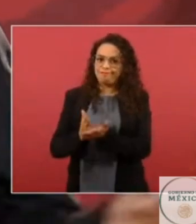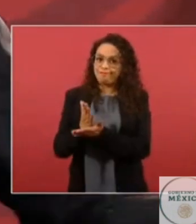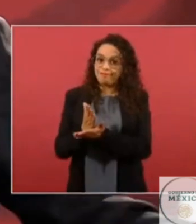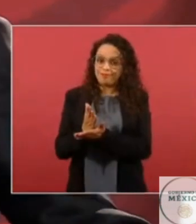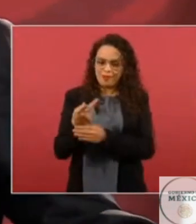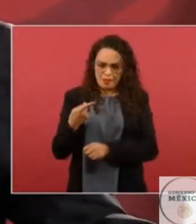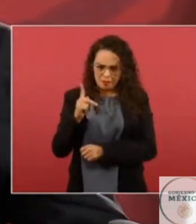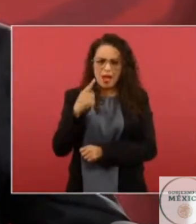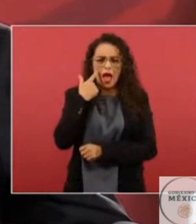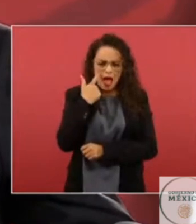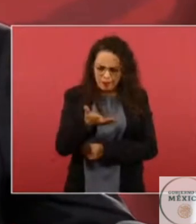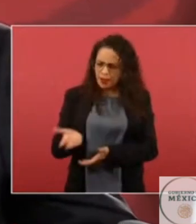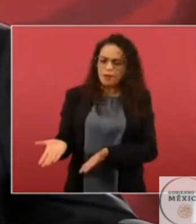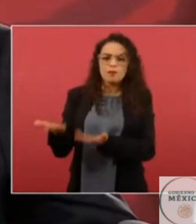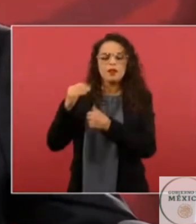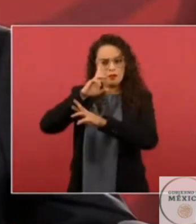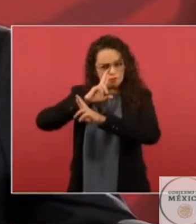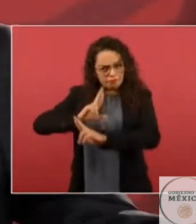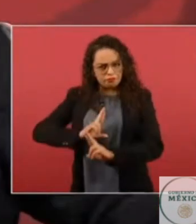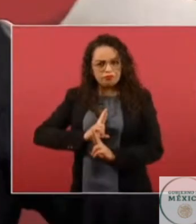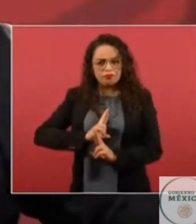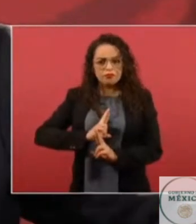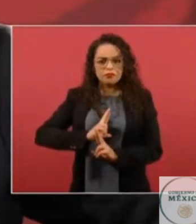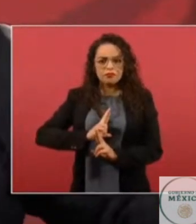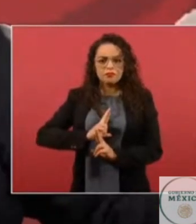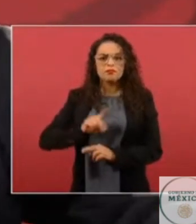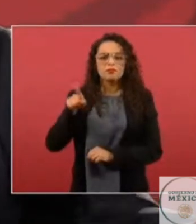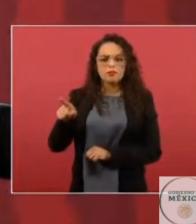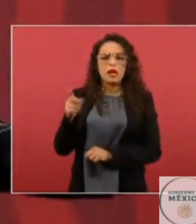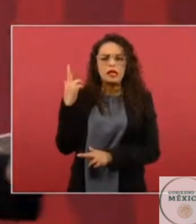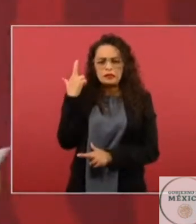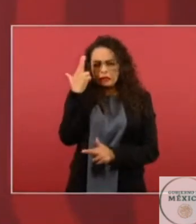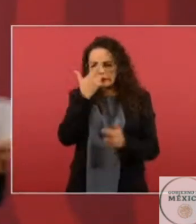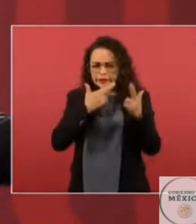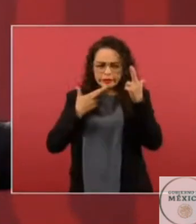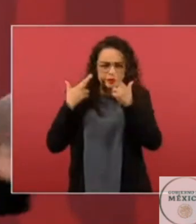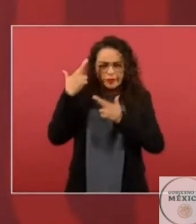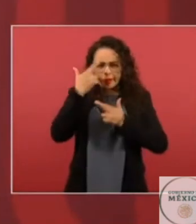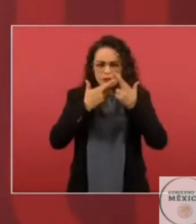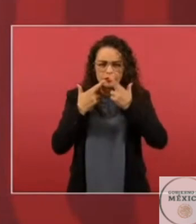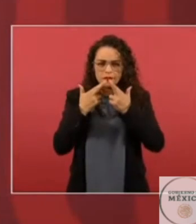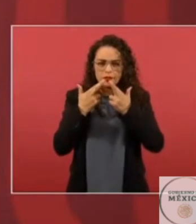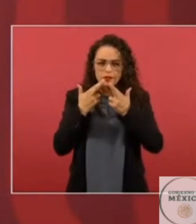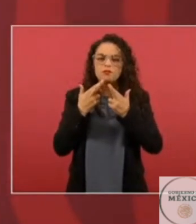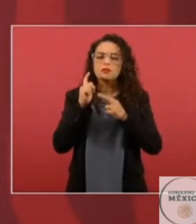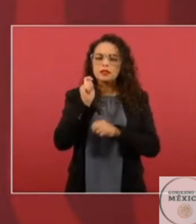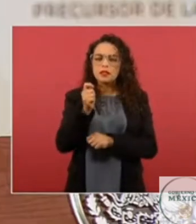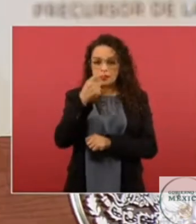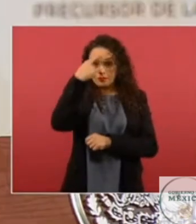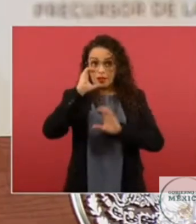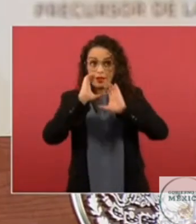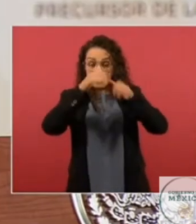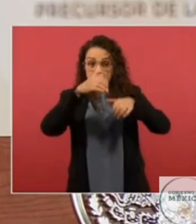pero a ver que me digan en una revisión de los exámenes de admisión